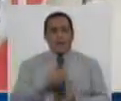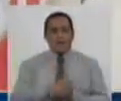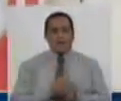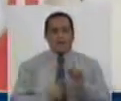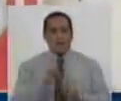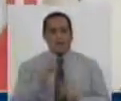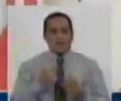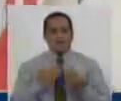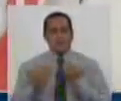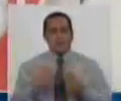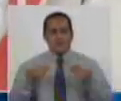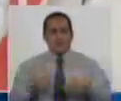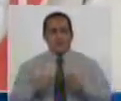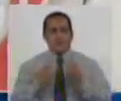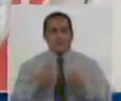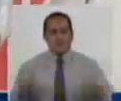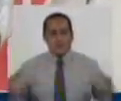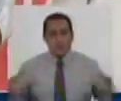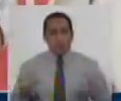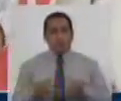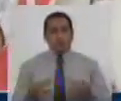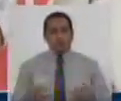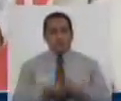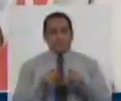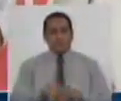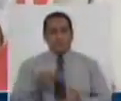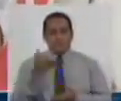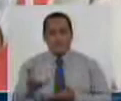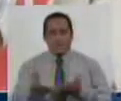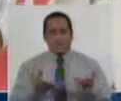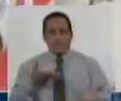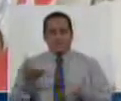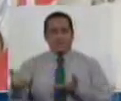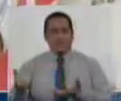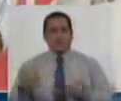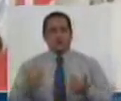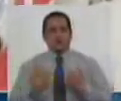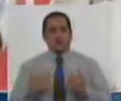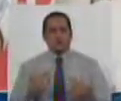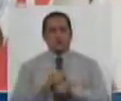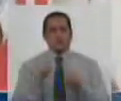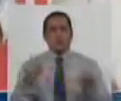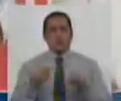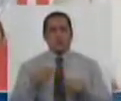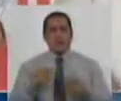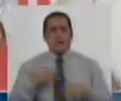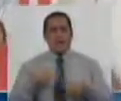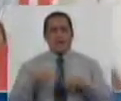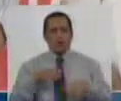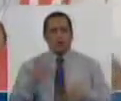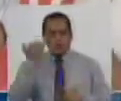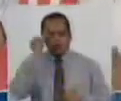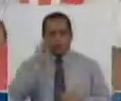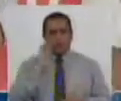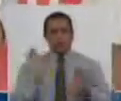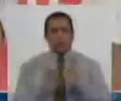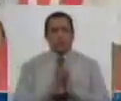manera y esa plata se junta y se distribuye. Yo no hago ideología